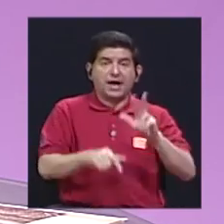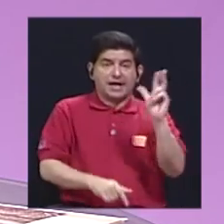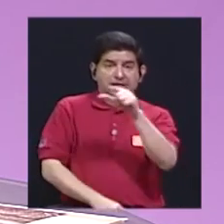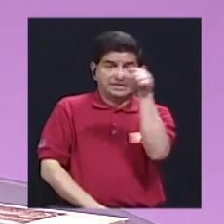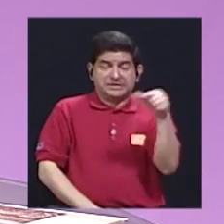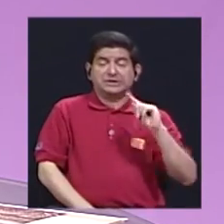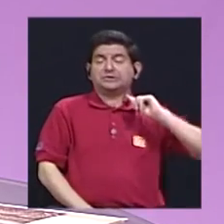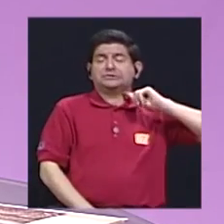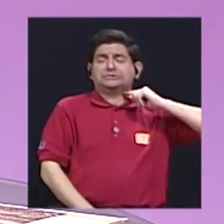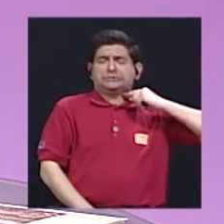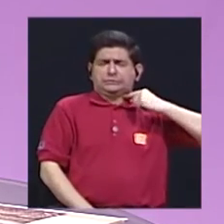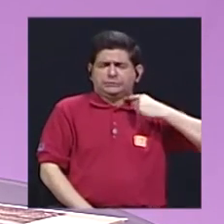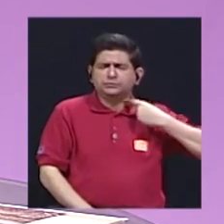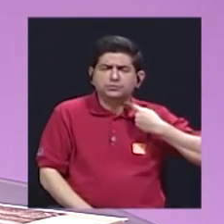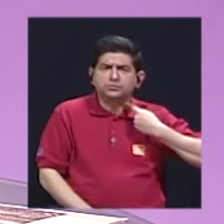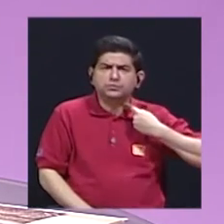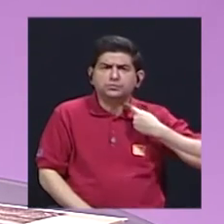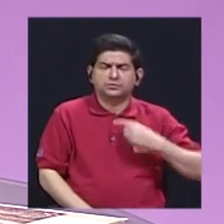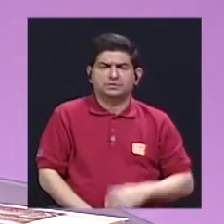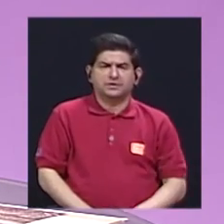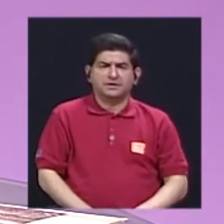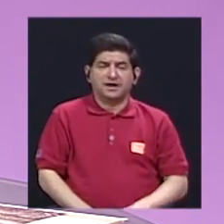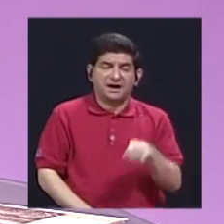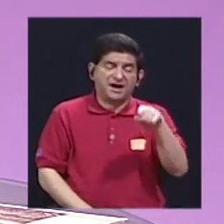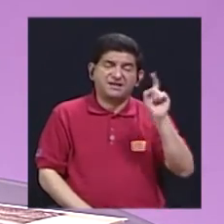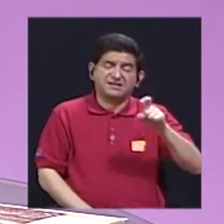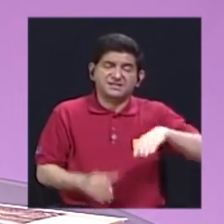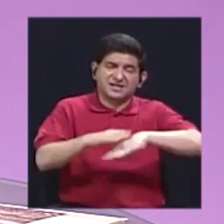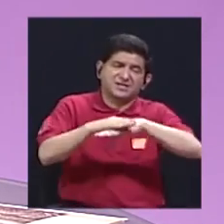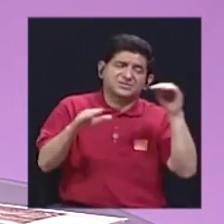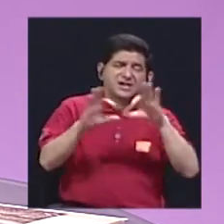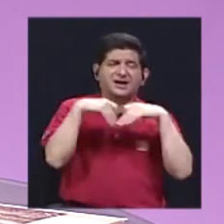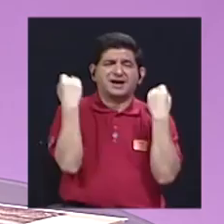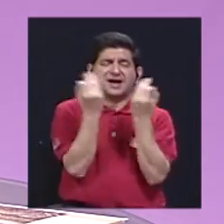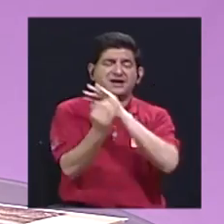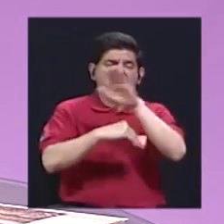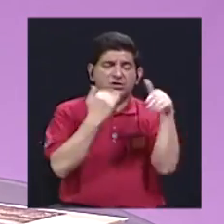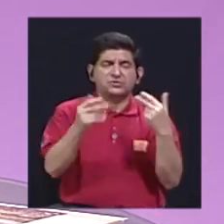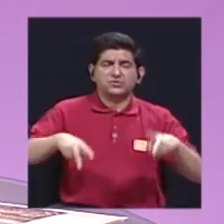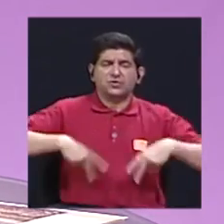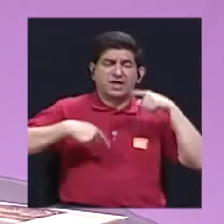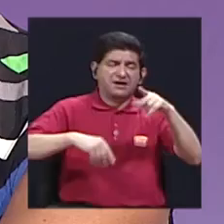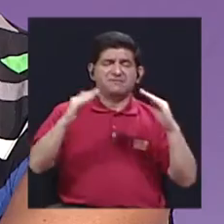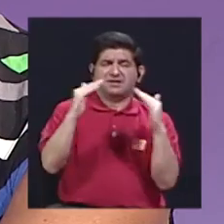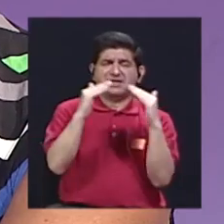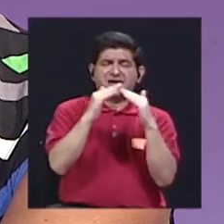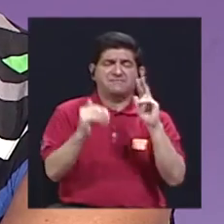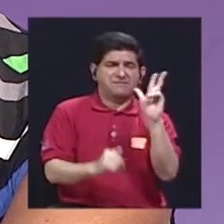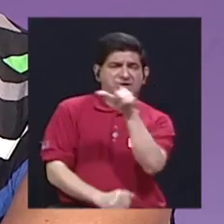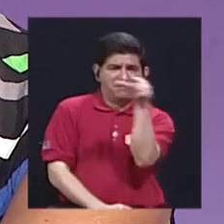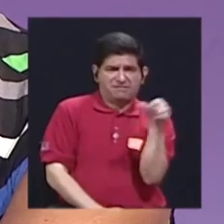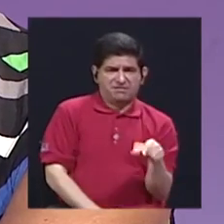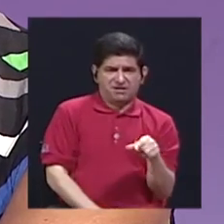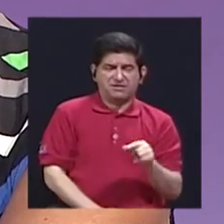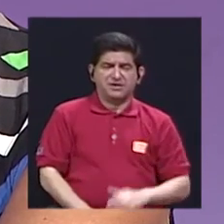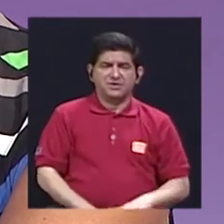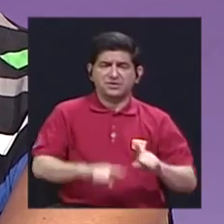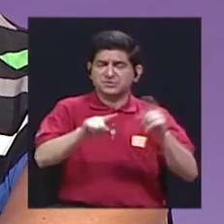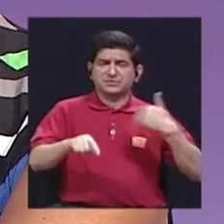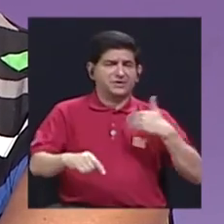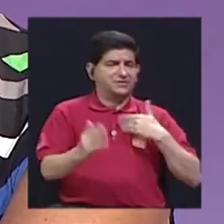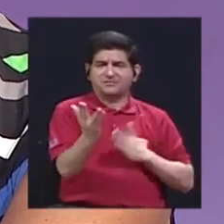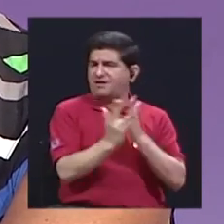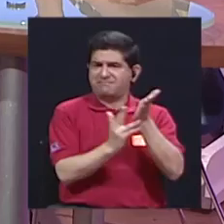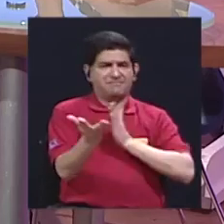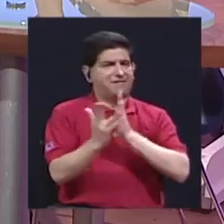ríos son muy caros como no desarrollar a esas familias que han vivido toda la vida entre ríos este si no tienen